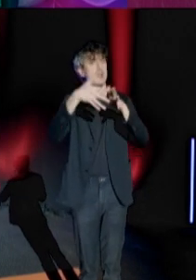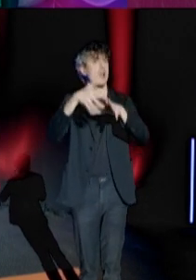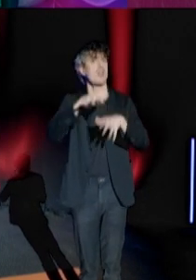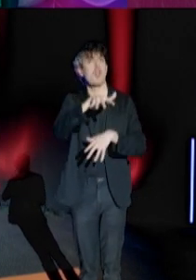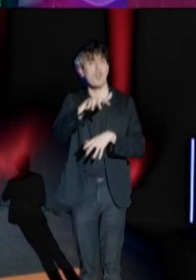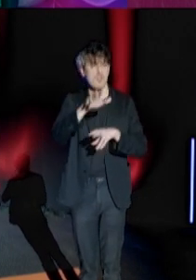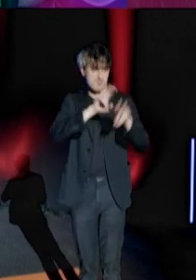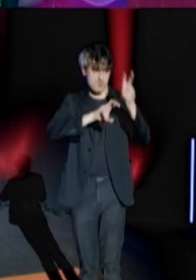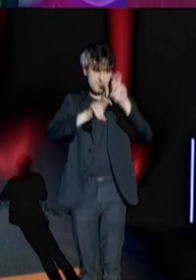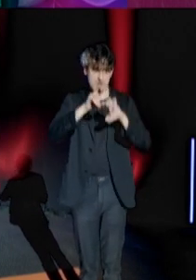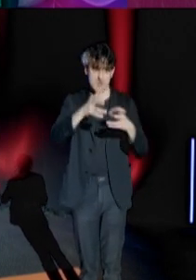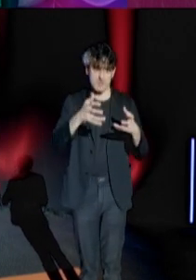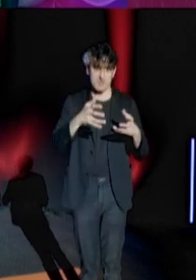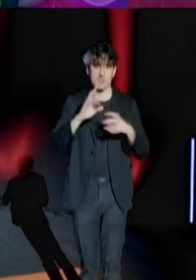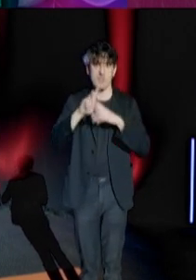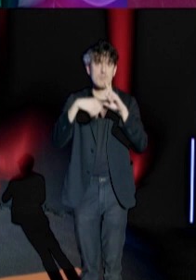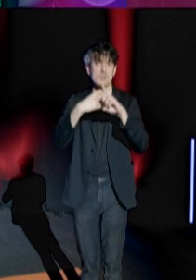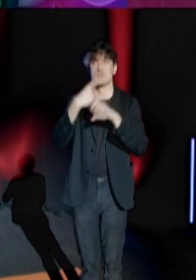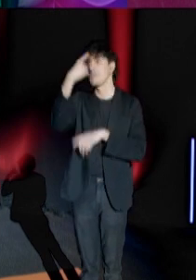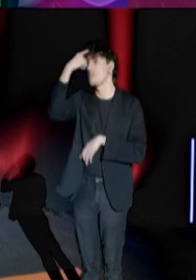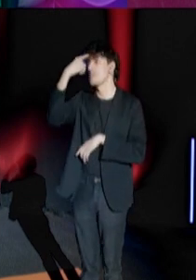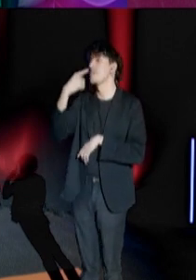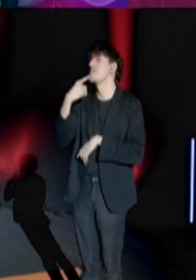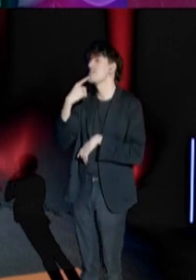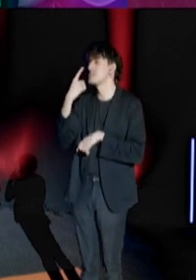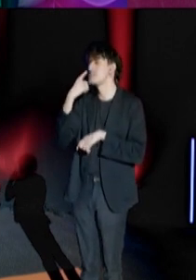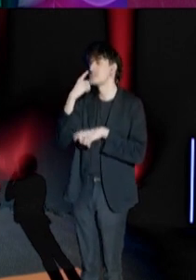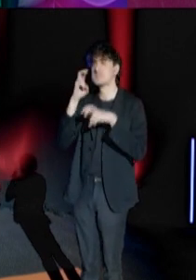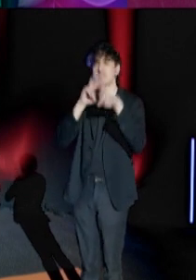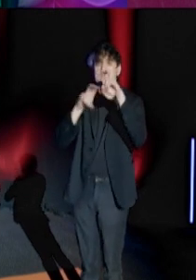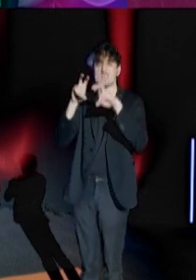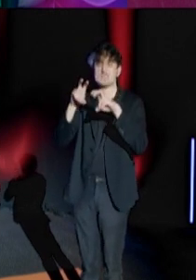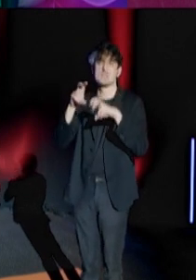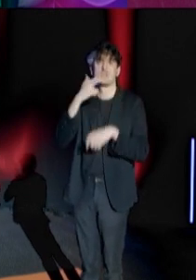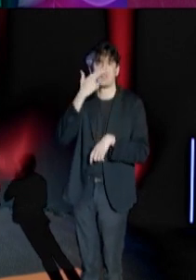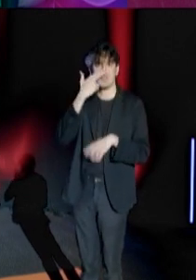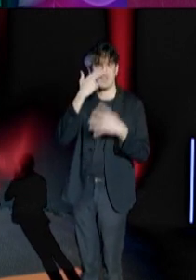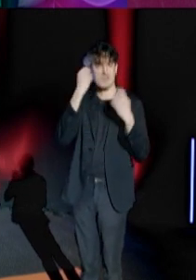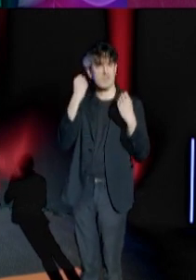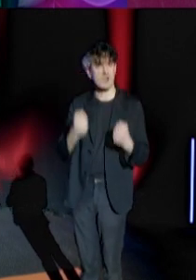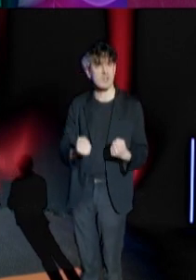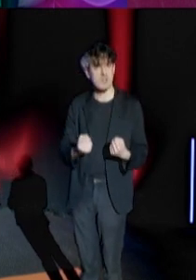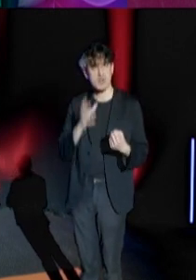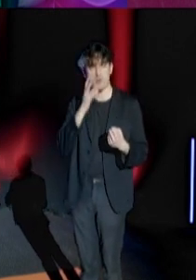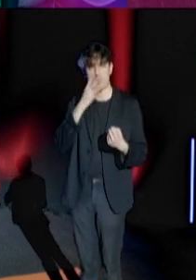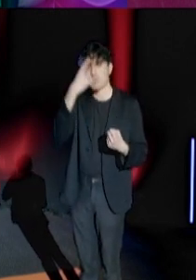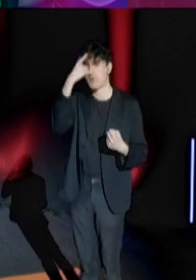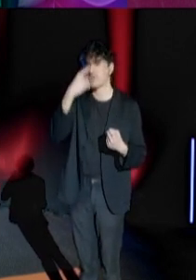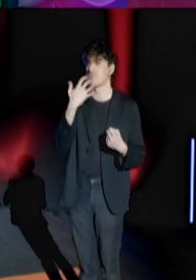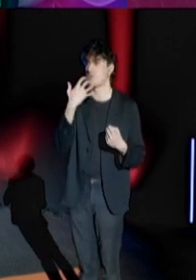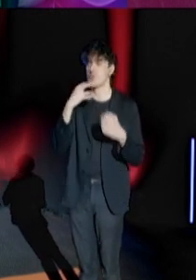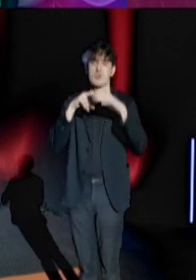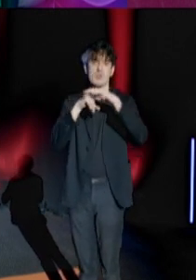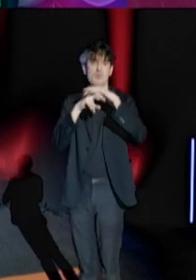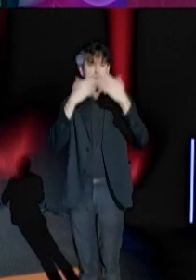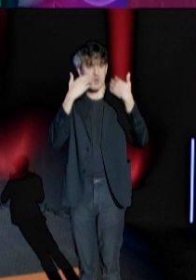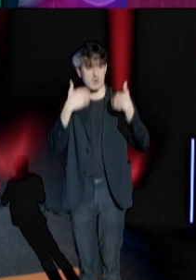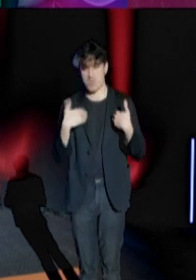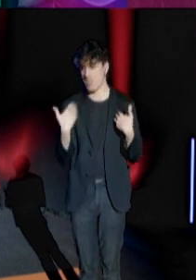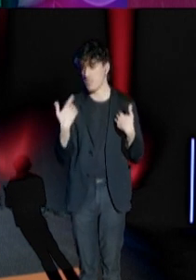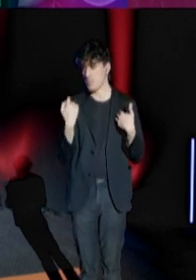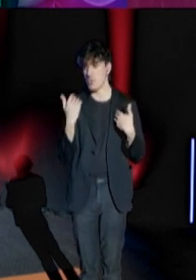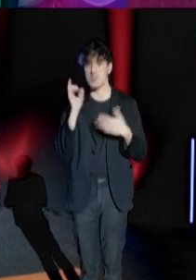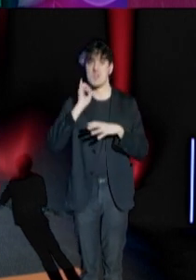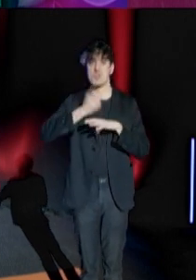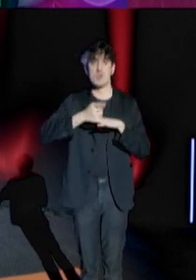más si vamos a perfiles es aún más interesante porque empiezas a mirar perfiles como recursos humanos y hace poco hablaba con mi director de recursos